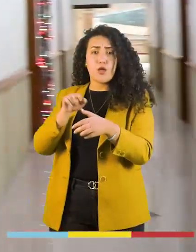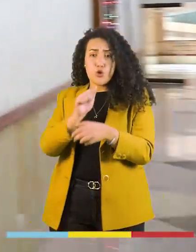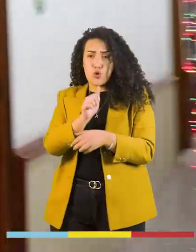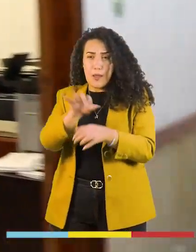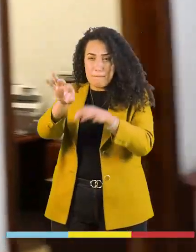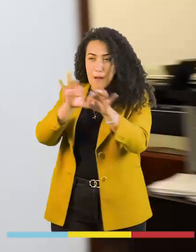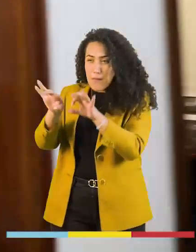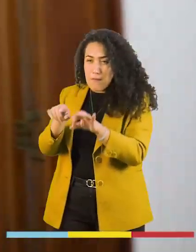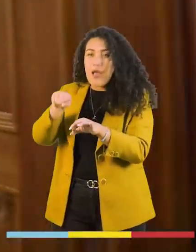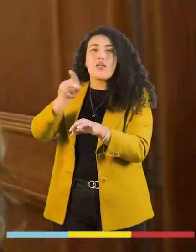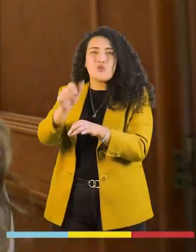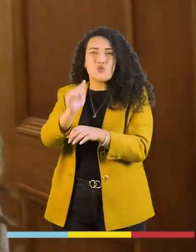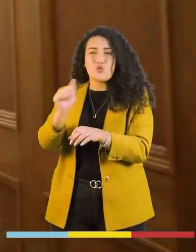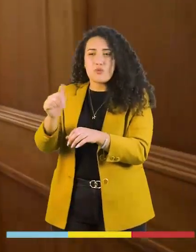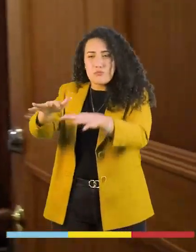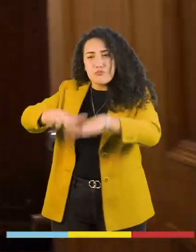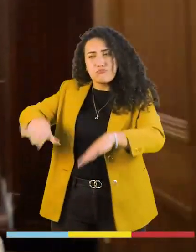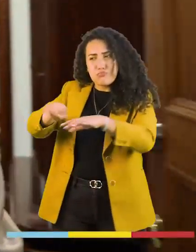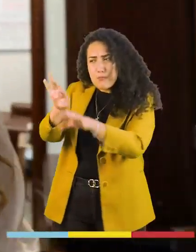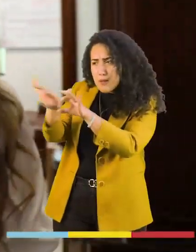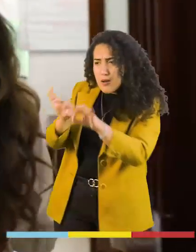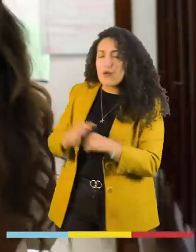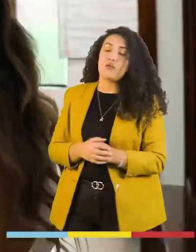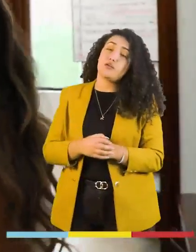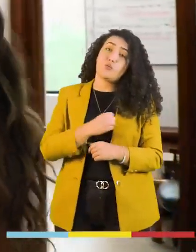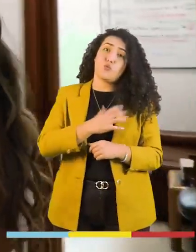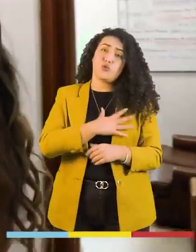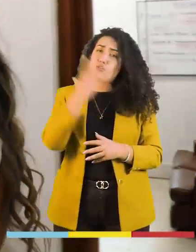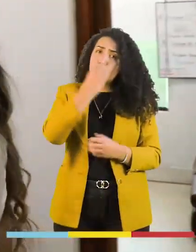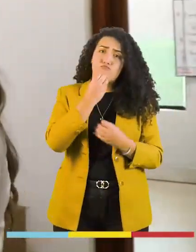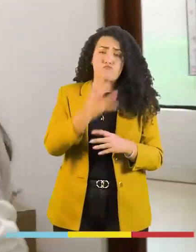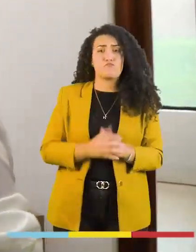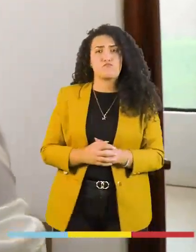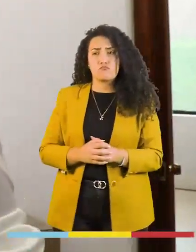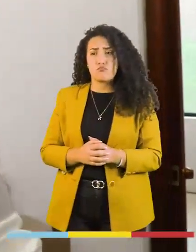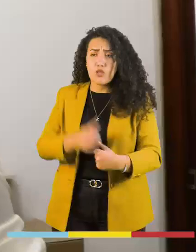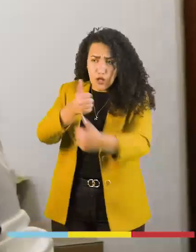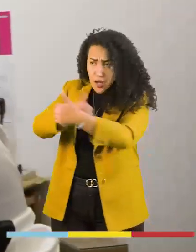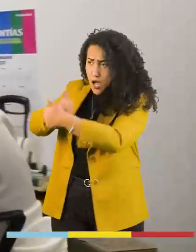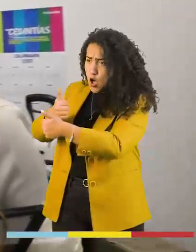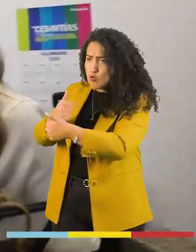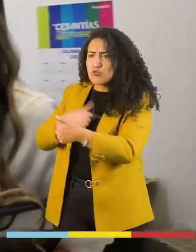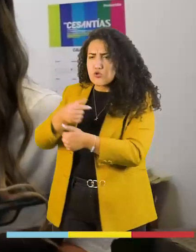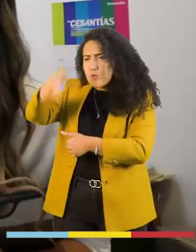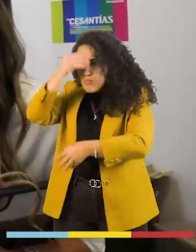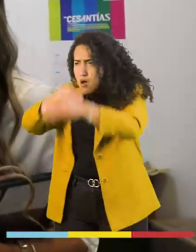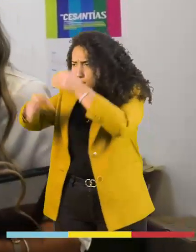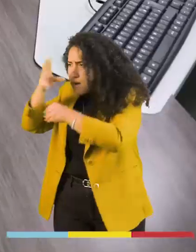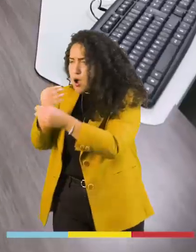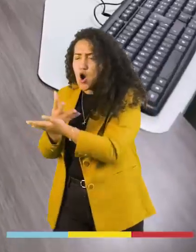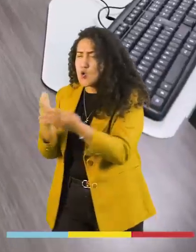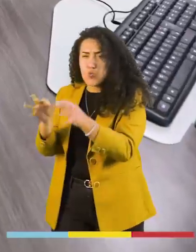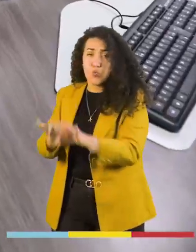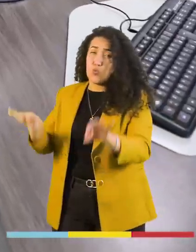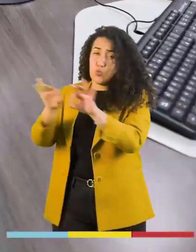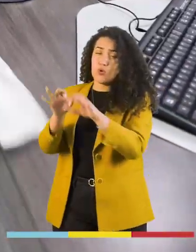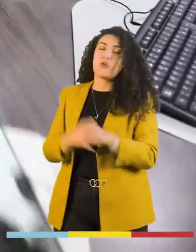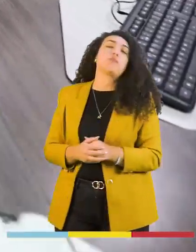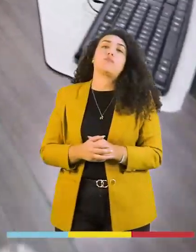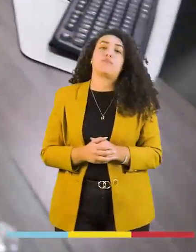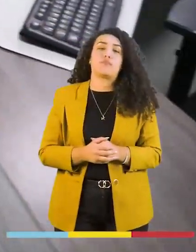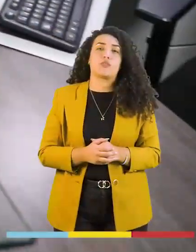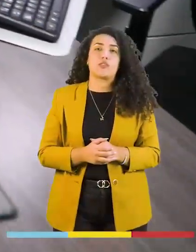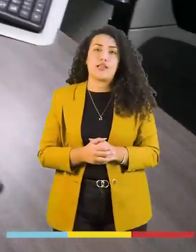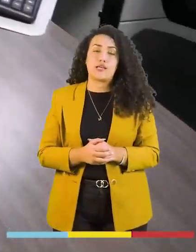ha sido también un regalo muy, muy valioso para mi vida. He aprendido de cada uno cosas inigualables. A los